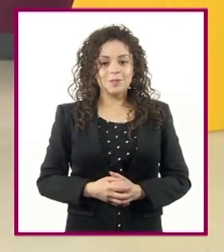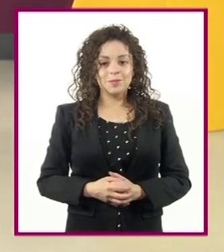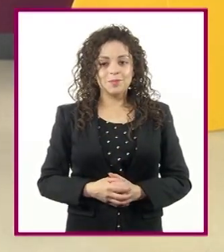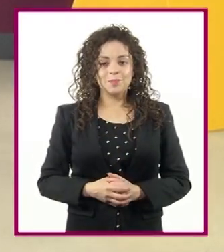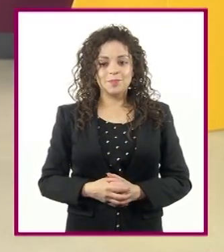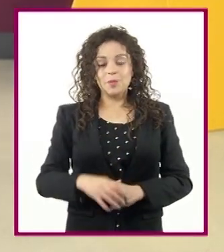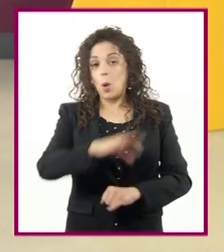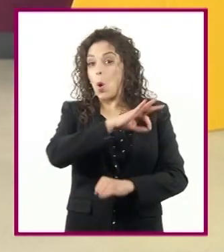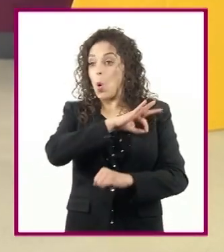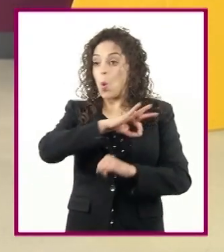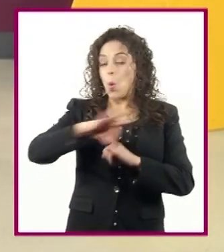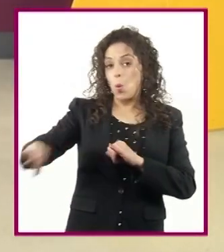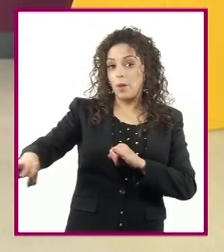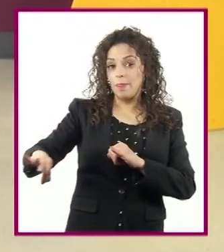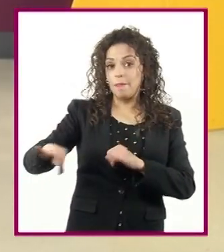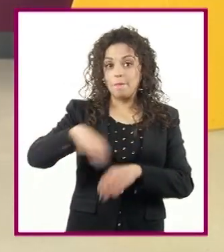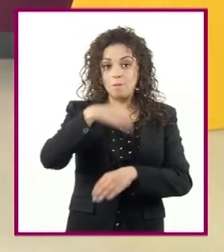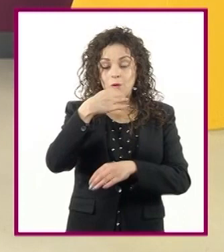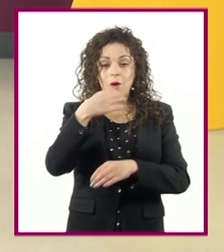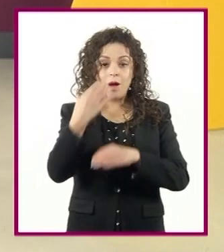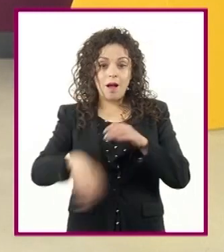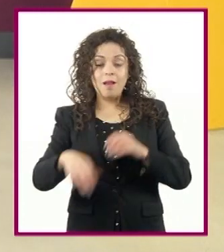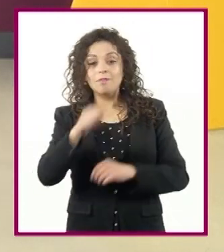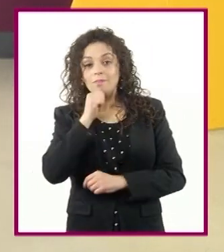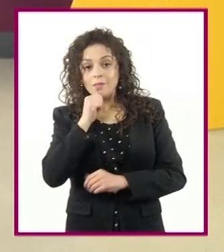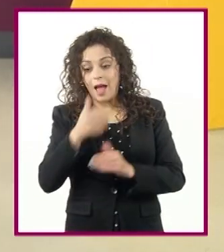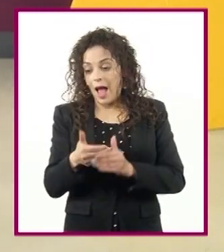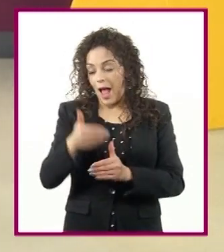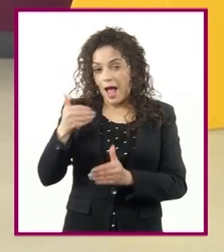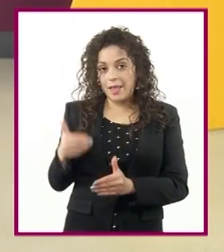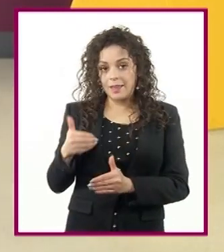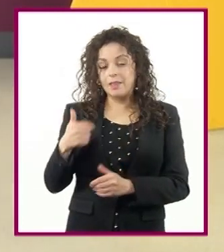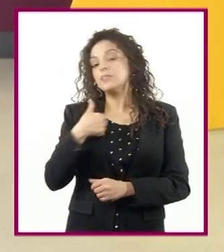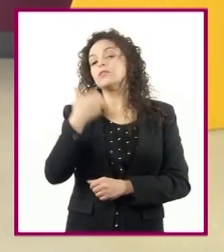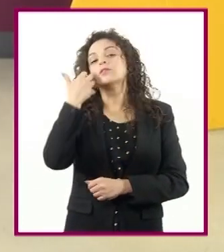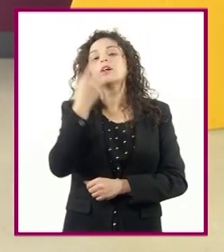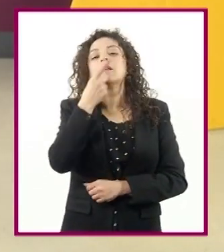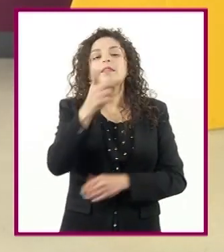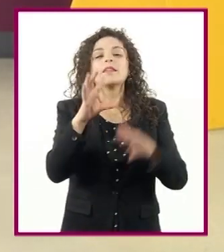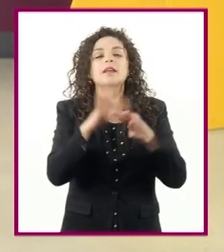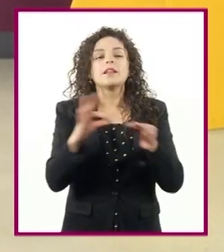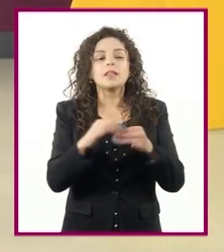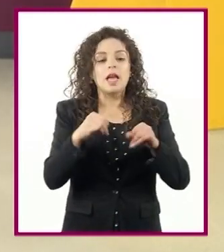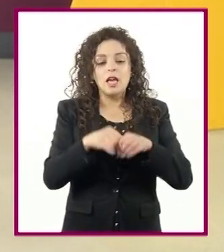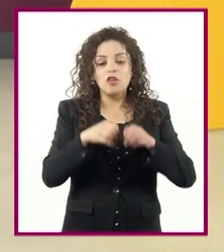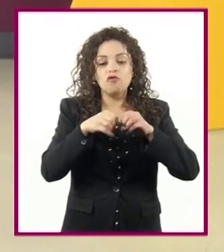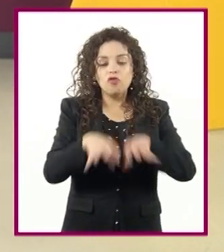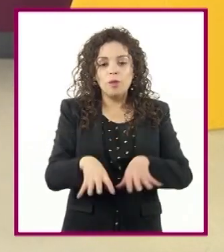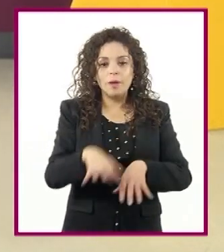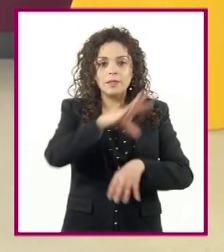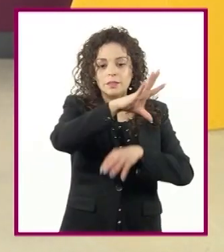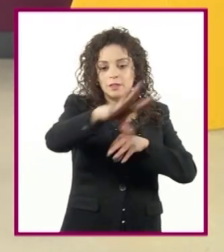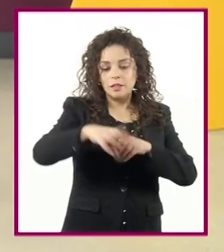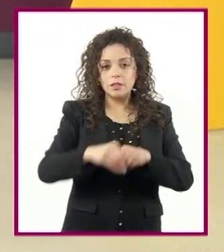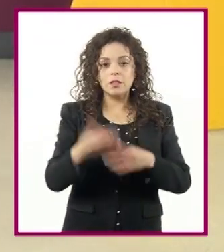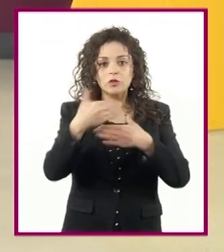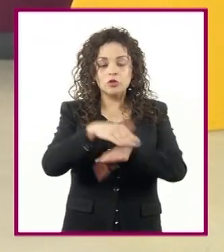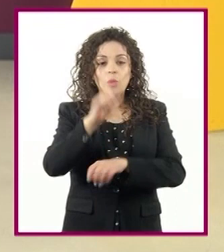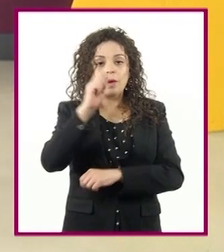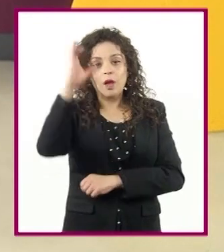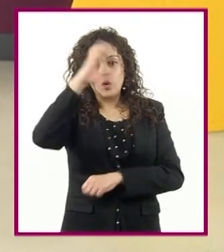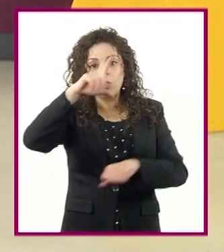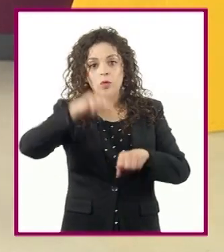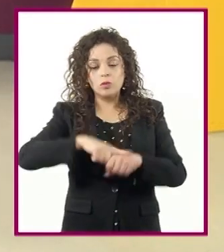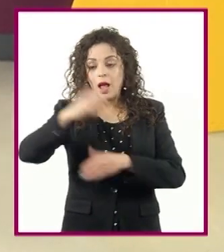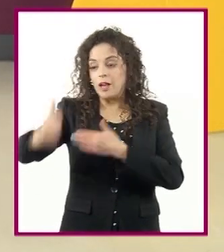Por último, y antes de concluir con la lección, me gustaría mencionar información adicional de las culturas